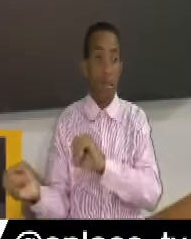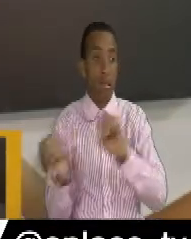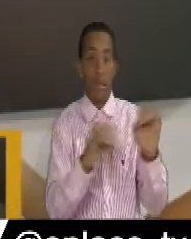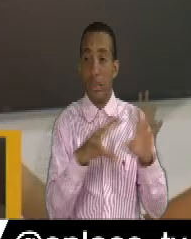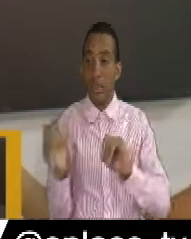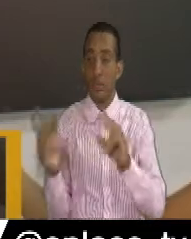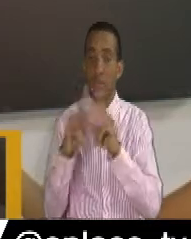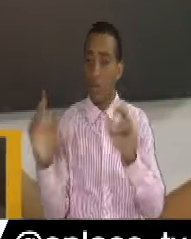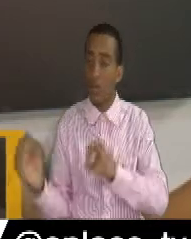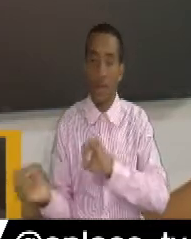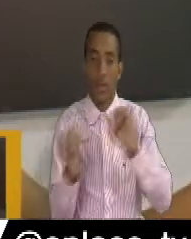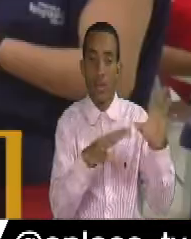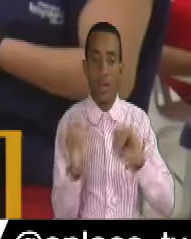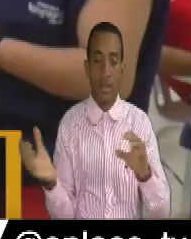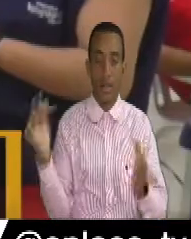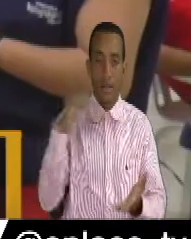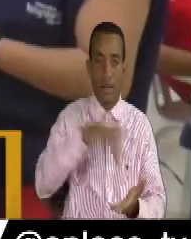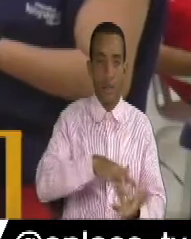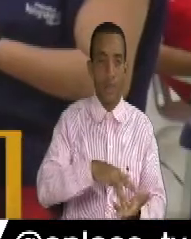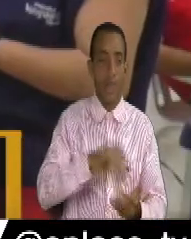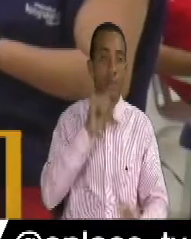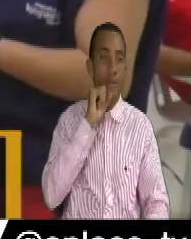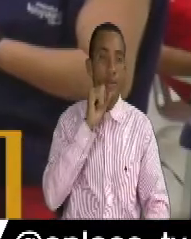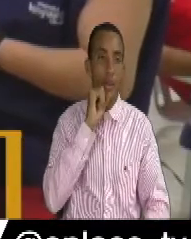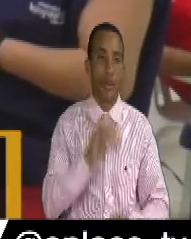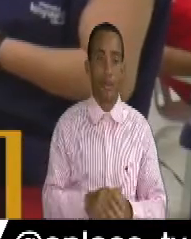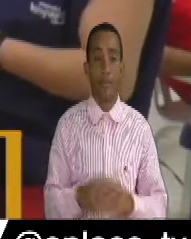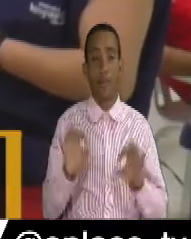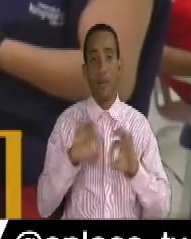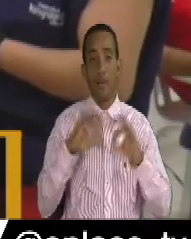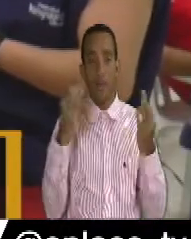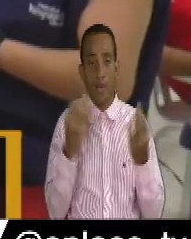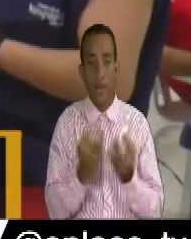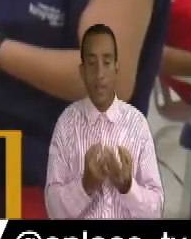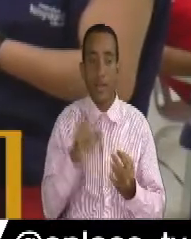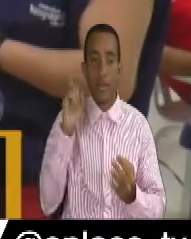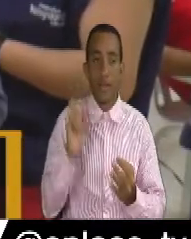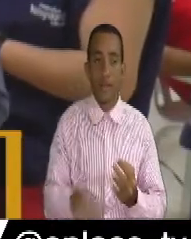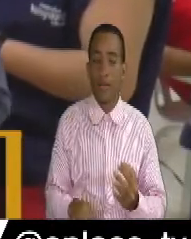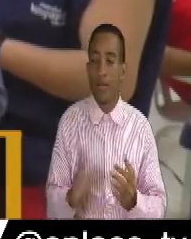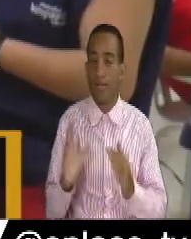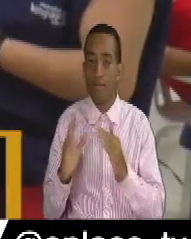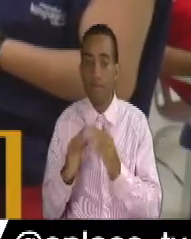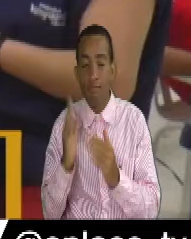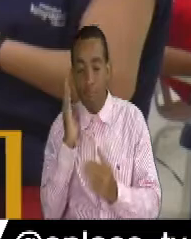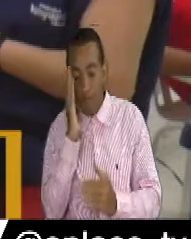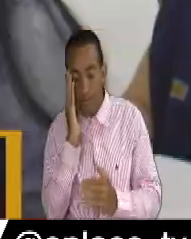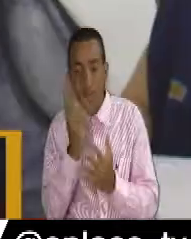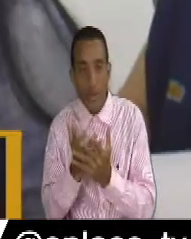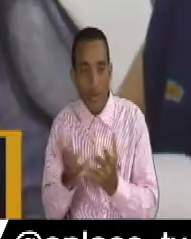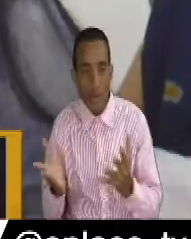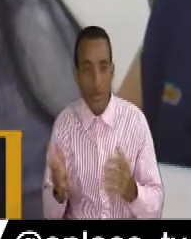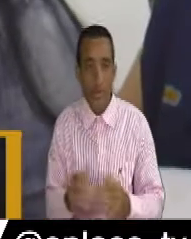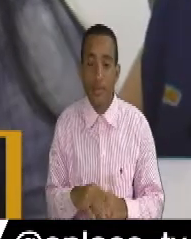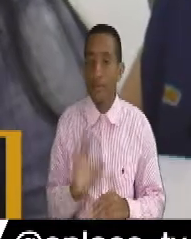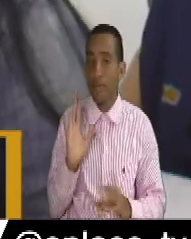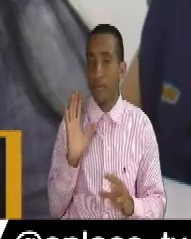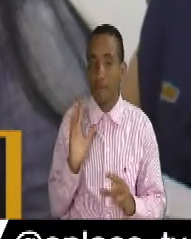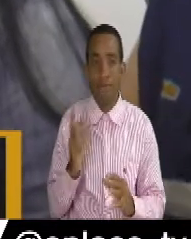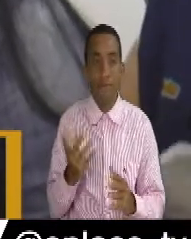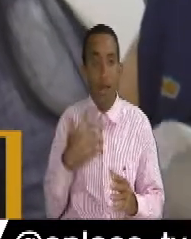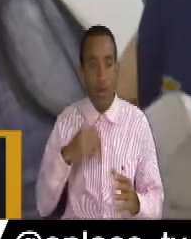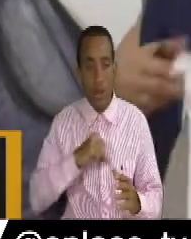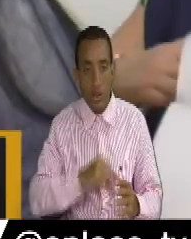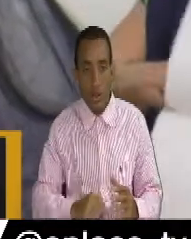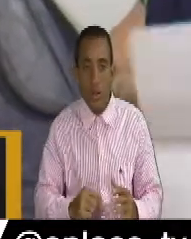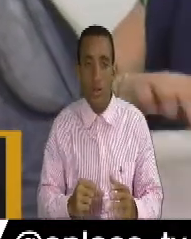del municipio a Barranca Bermeja. Esa familia tendrá que ser ubicada en un albergue temporal mientras se hace el restablecimiento de sus derechos.